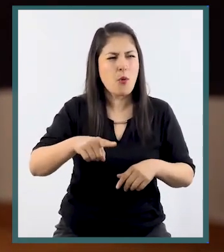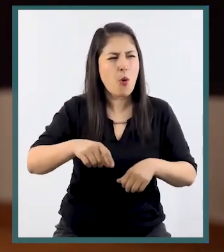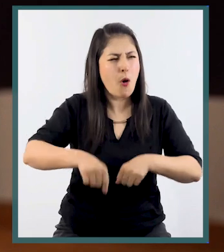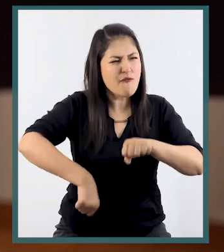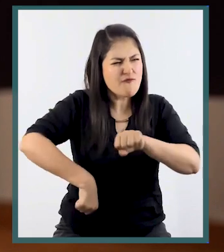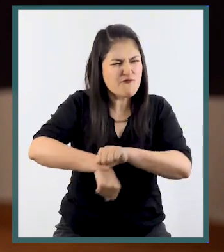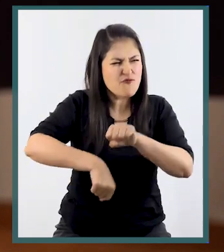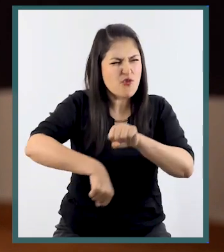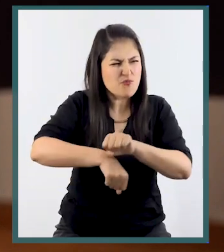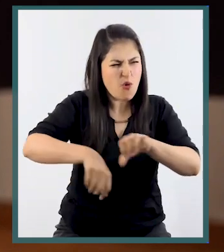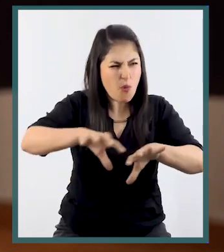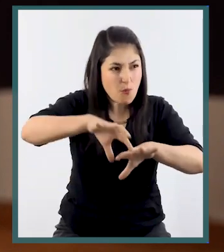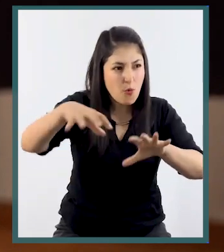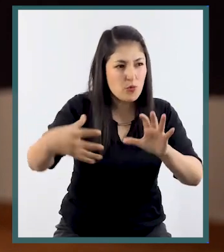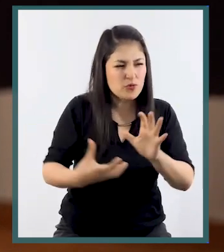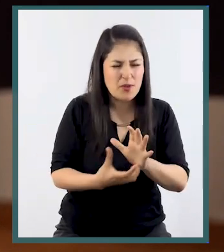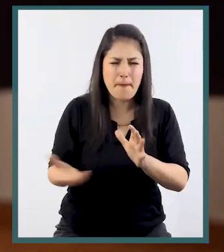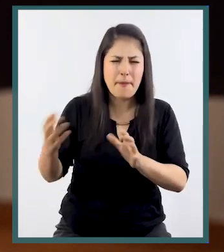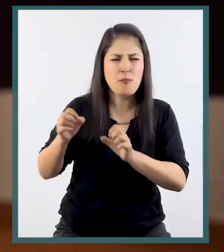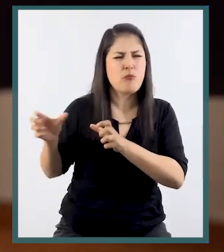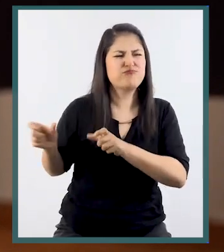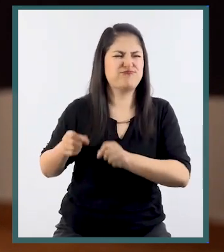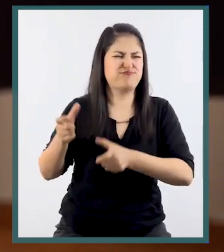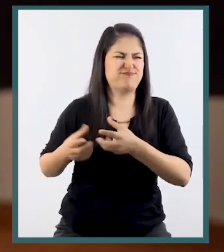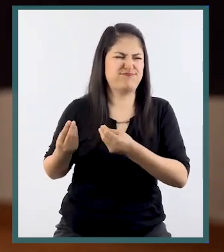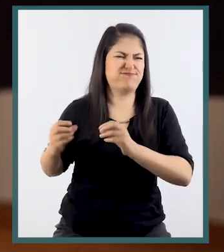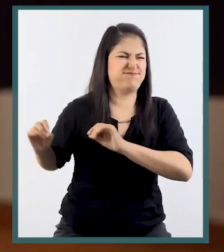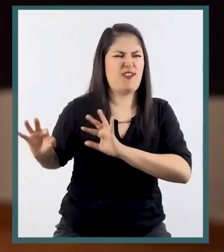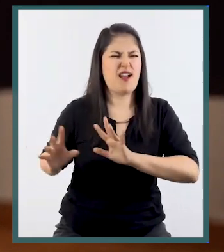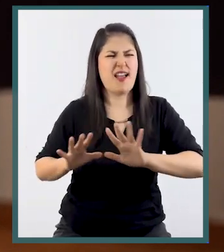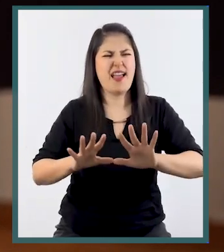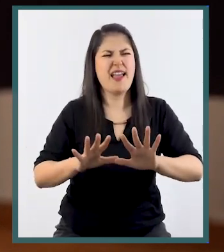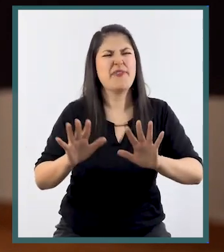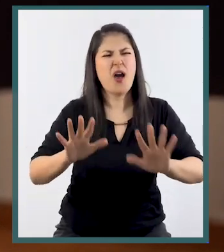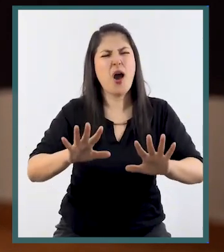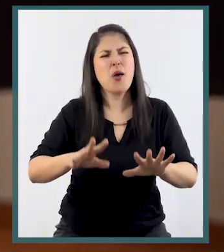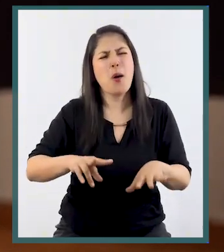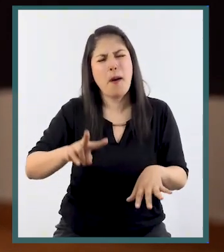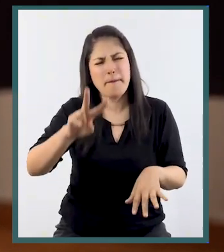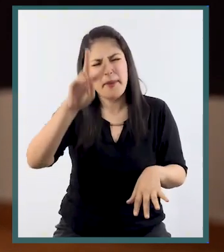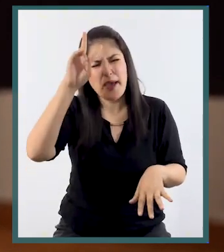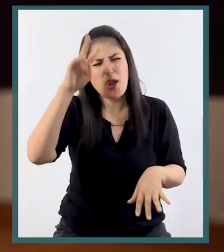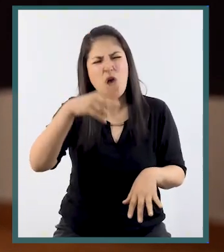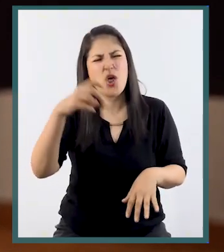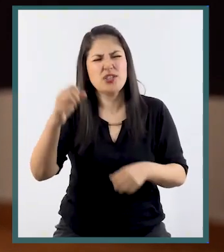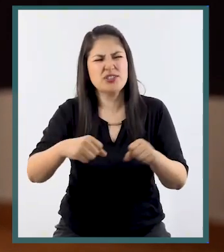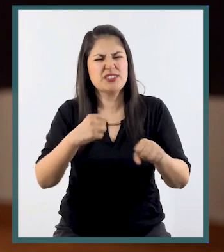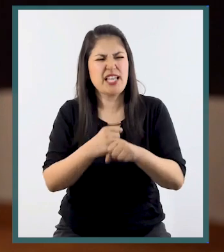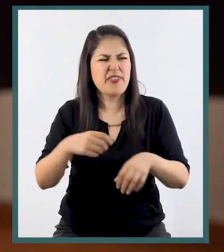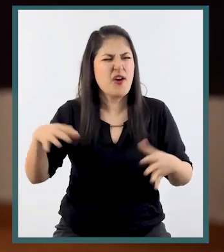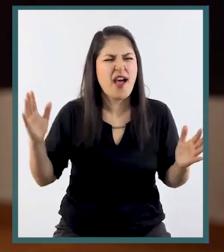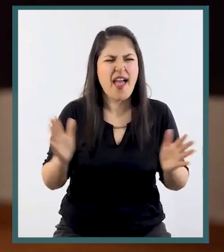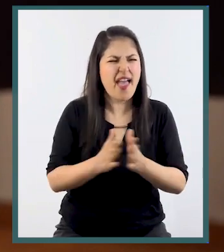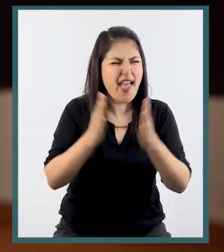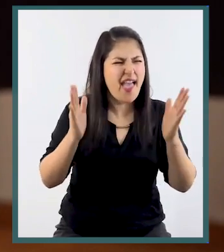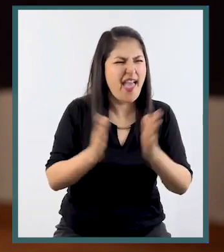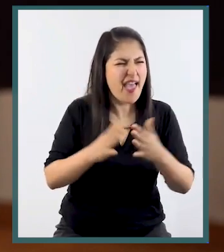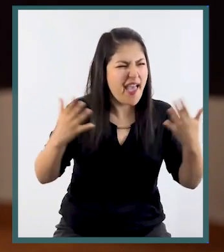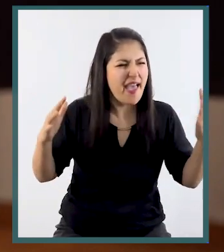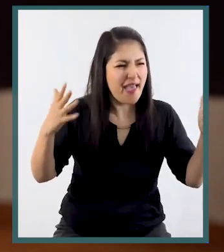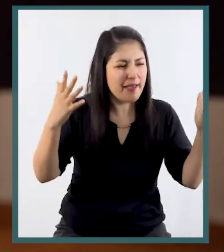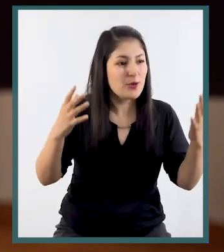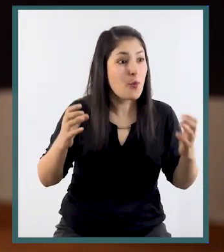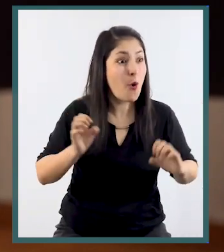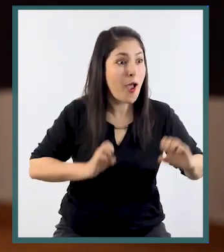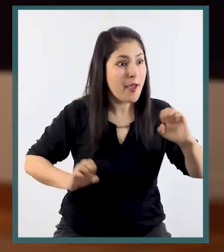Si vamos al Mundial, podemos ahí en Mancha cantar Perú Bicentenario, lleno de tradición. Casi con